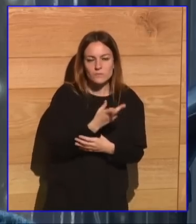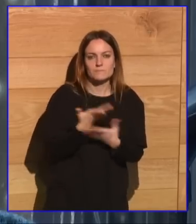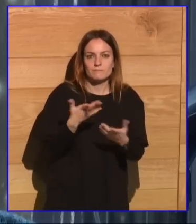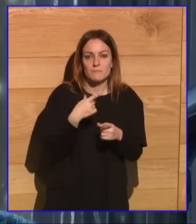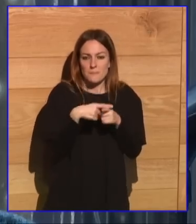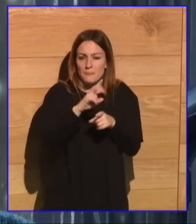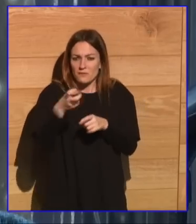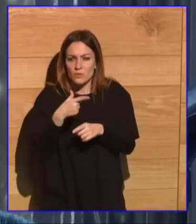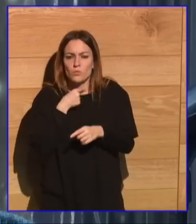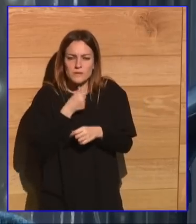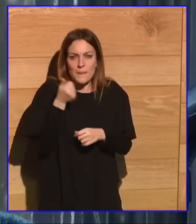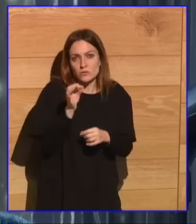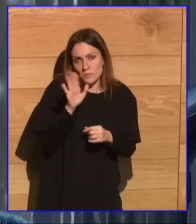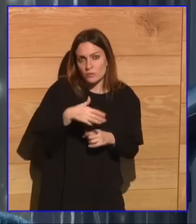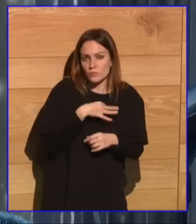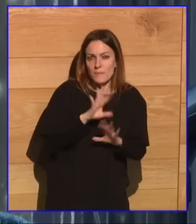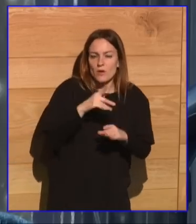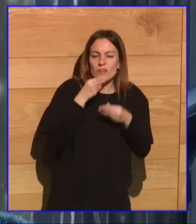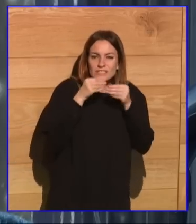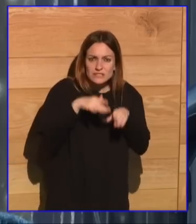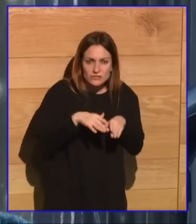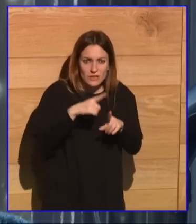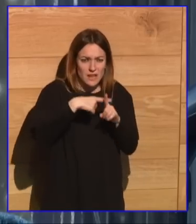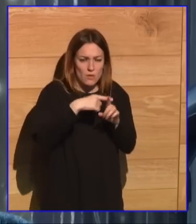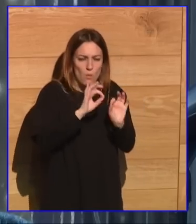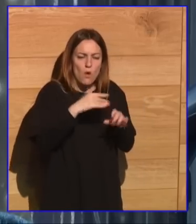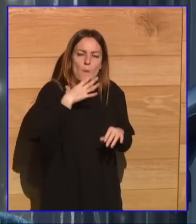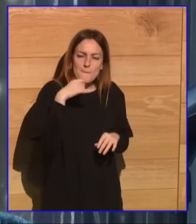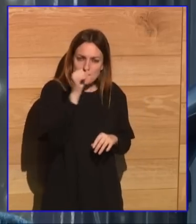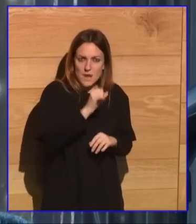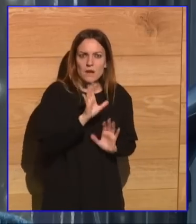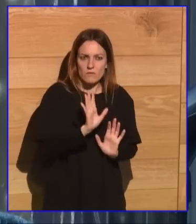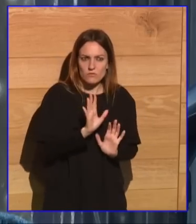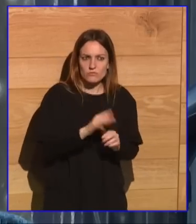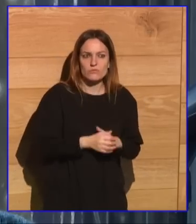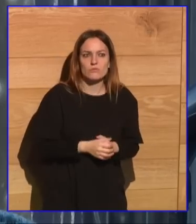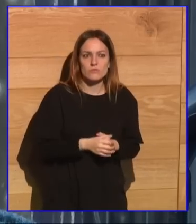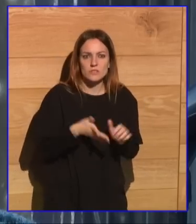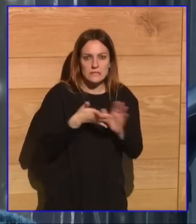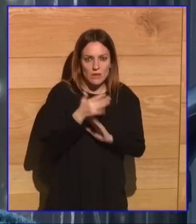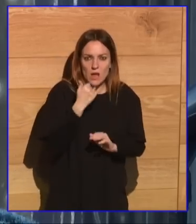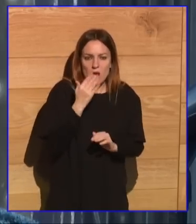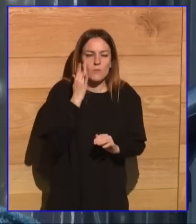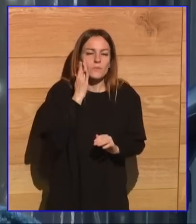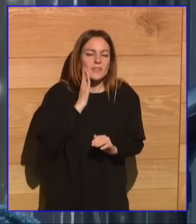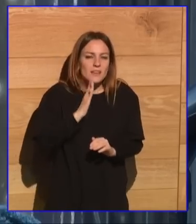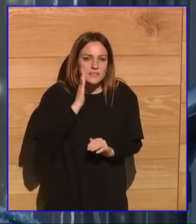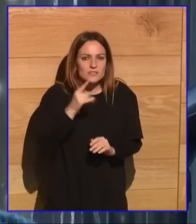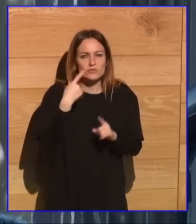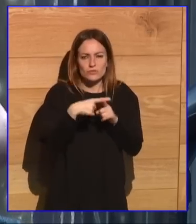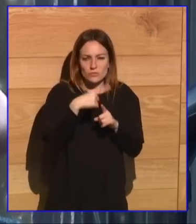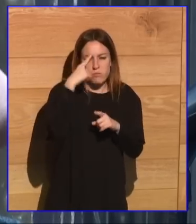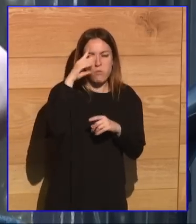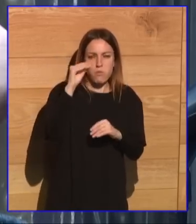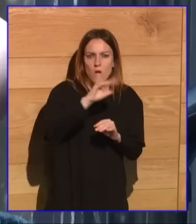gustar más o menos, pero solo a nivel de historia es una película soberbia. O sea, que está llena de ternura, de sabiduría,